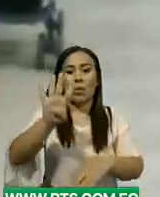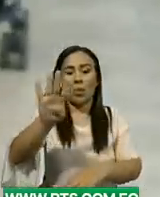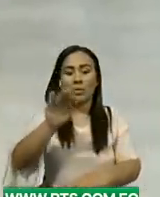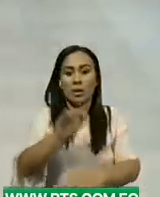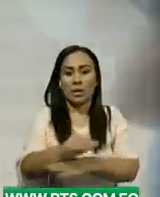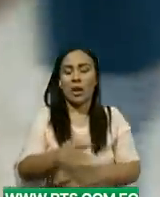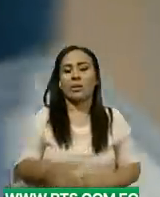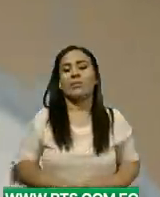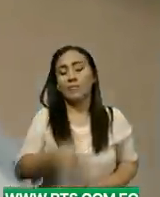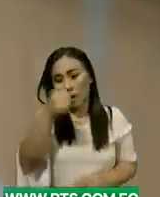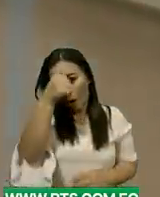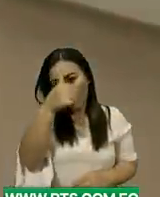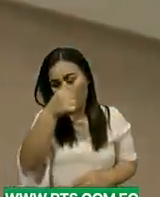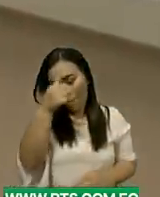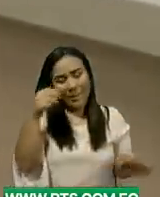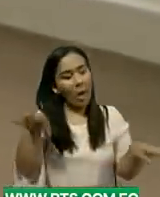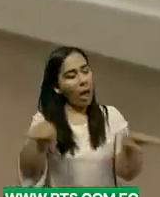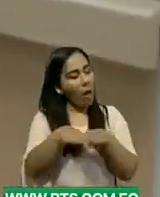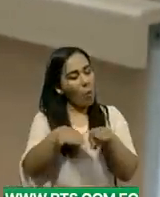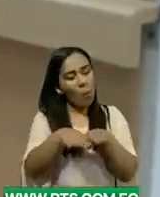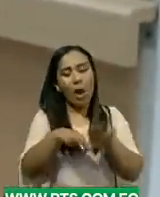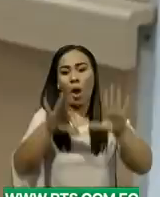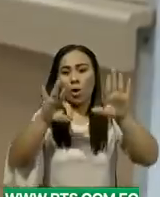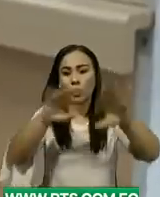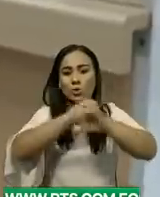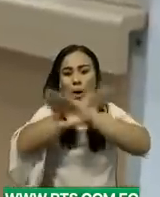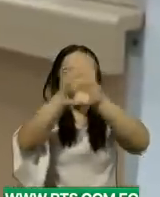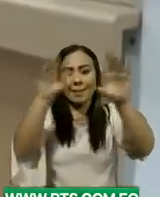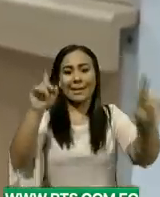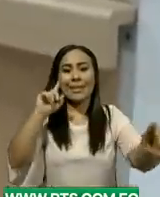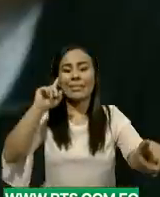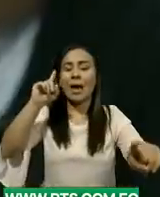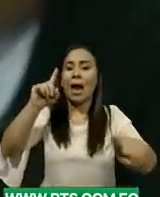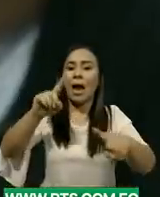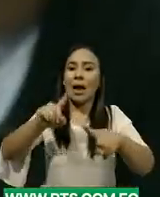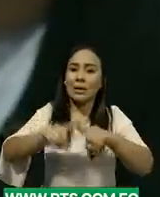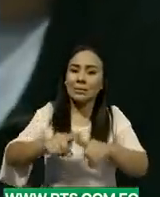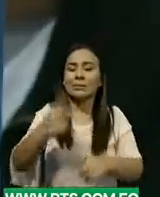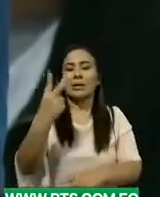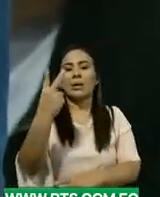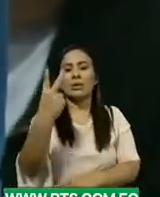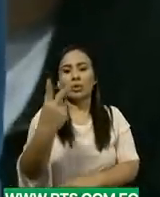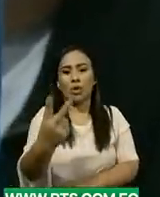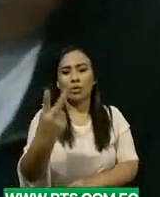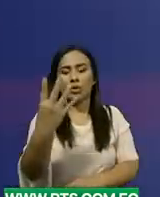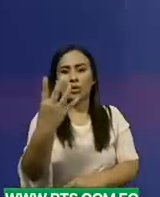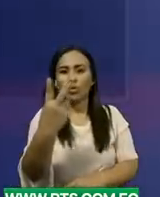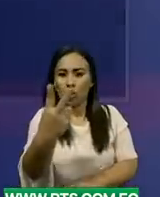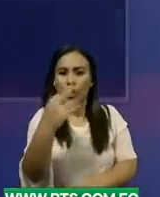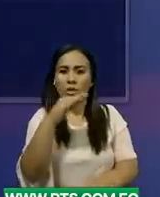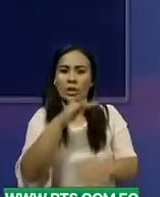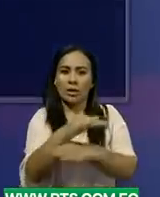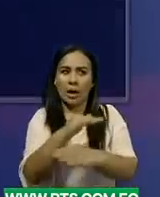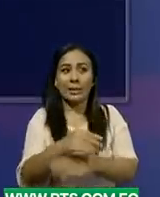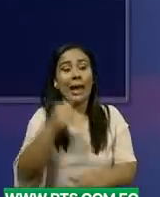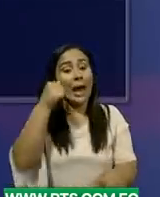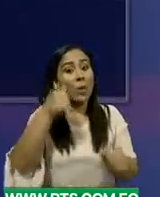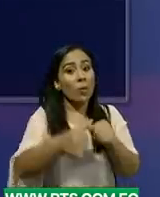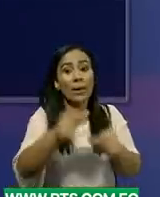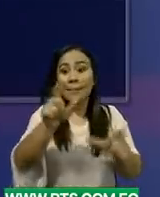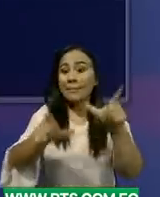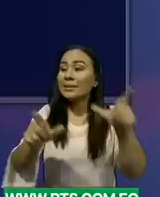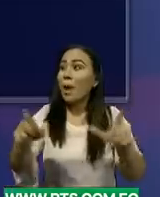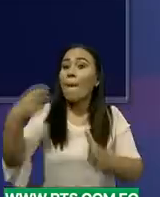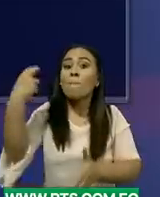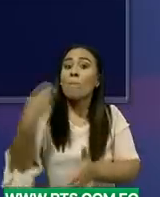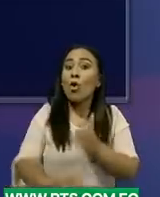de cedulación de igual forma desde las 8 de la mañana, pero únicamente hasta las 14 horas. Hay que recordar a la ciudadanía que la